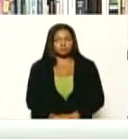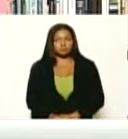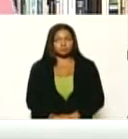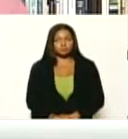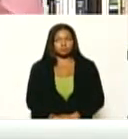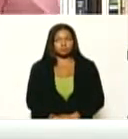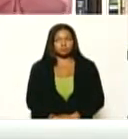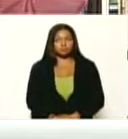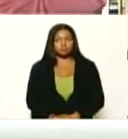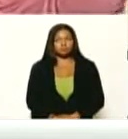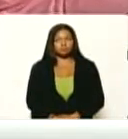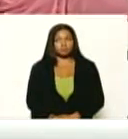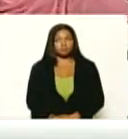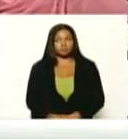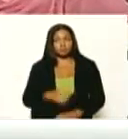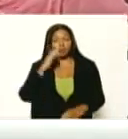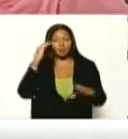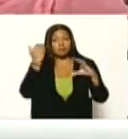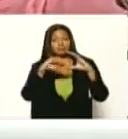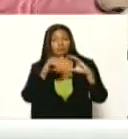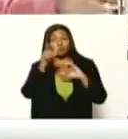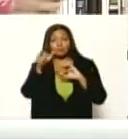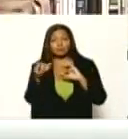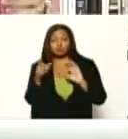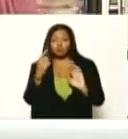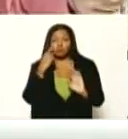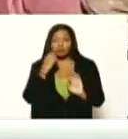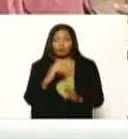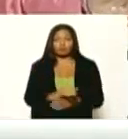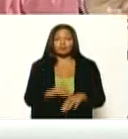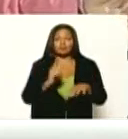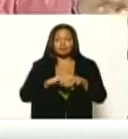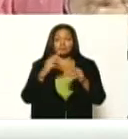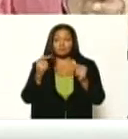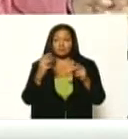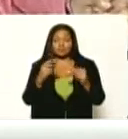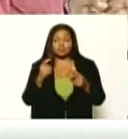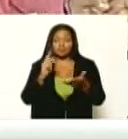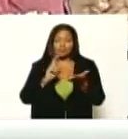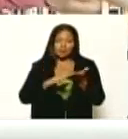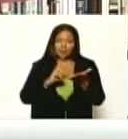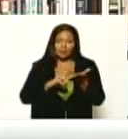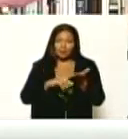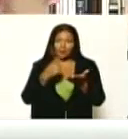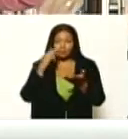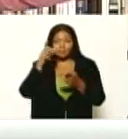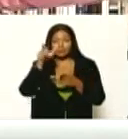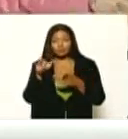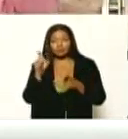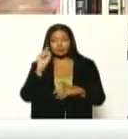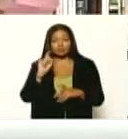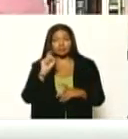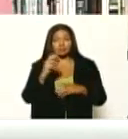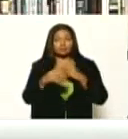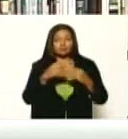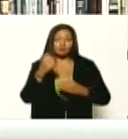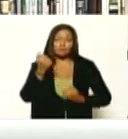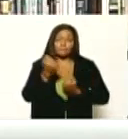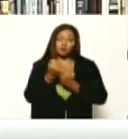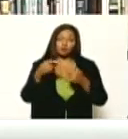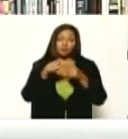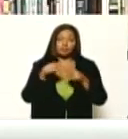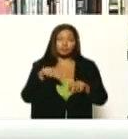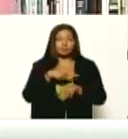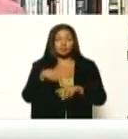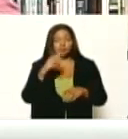Ajá, ahí te llega un mensaje de una paciente, ¿ves? Estamos en tiempo real. Una paciente que necesita un apoyo. Estamos en